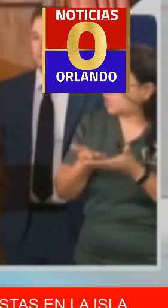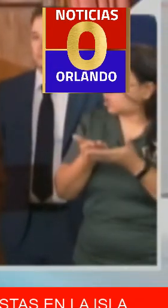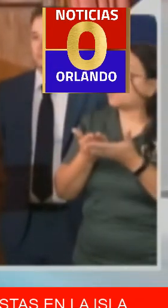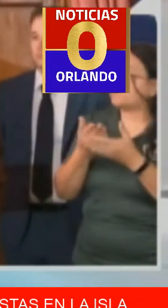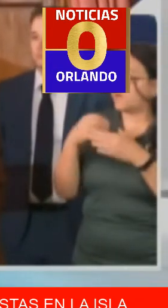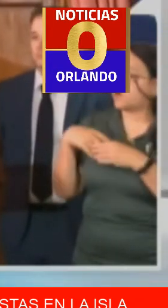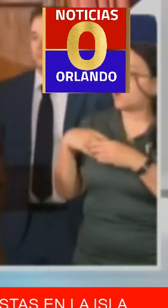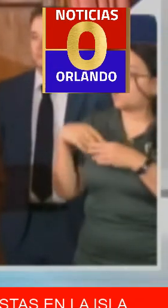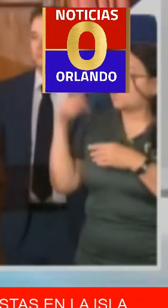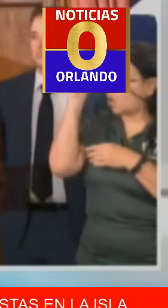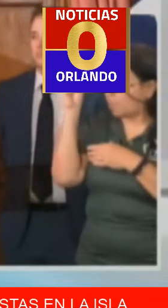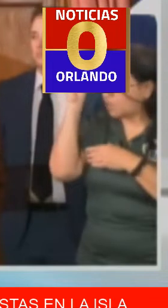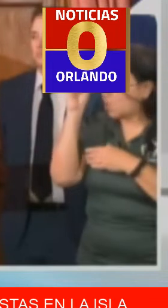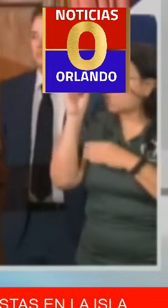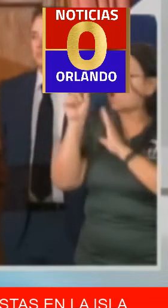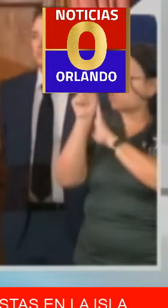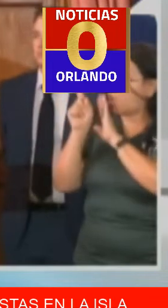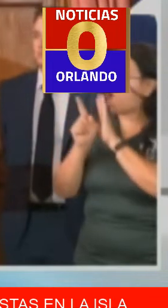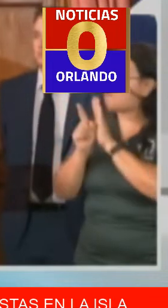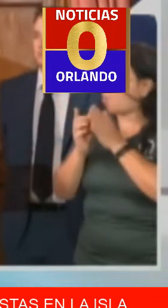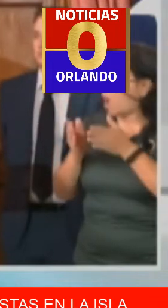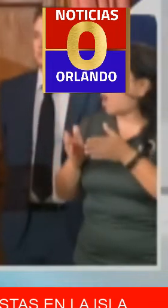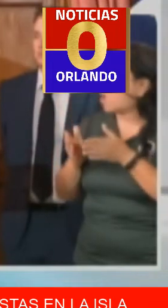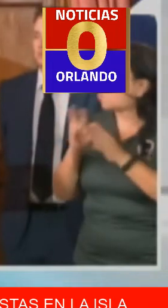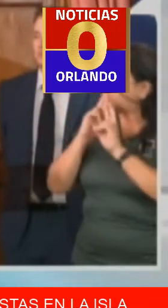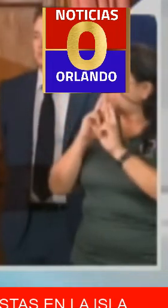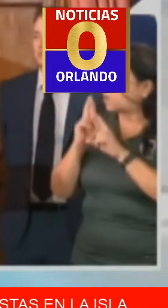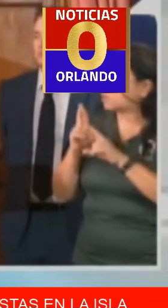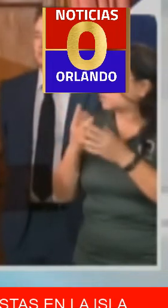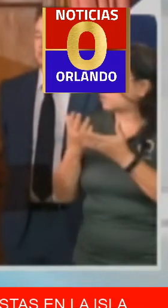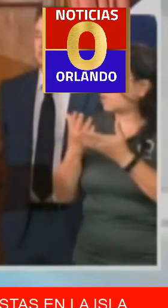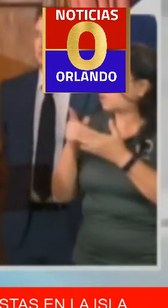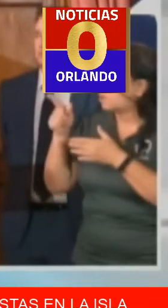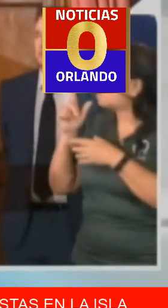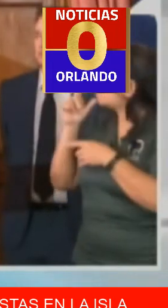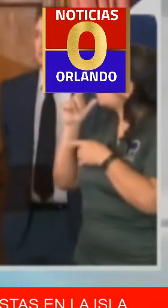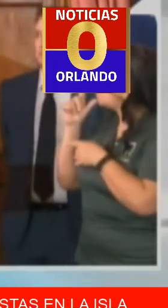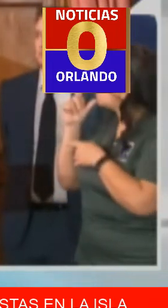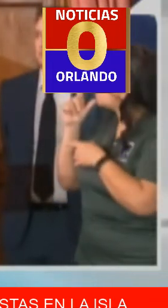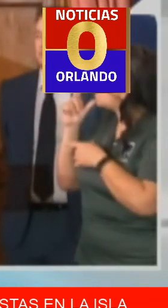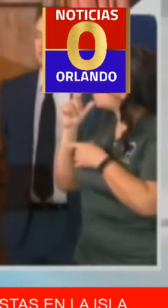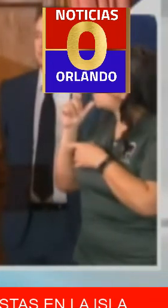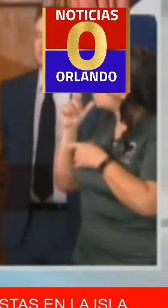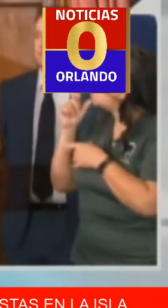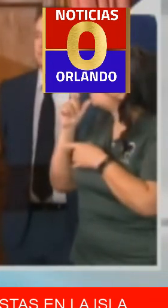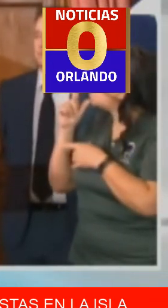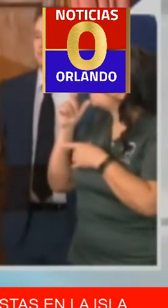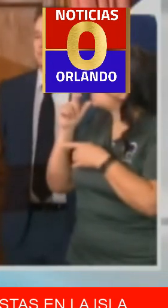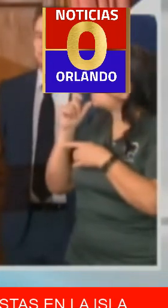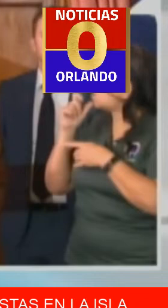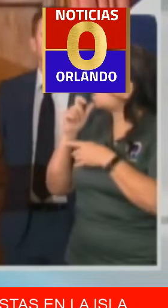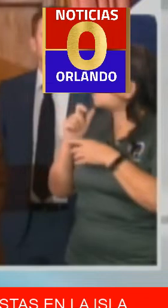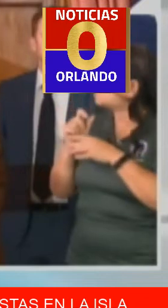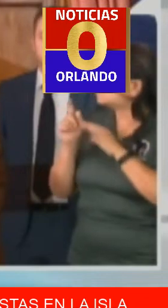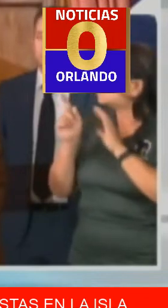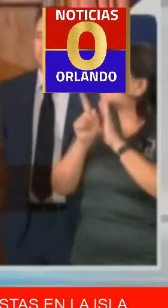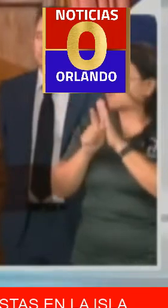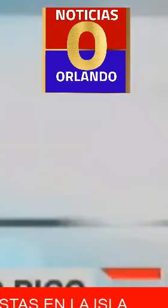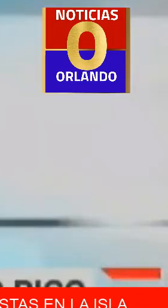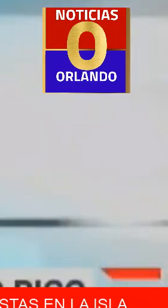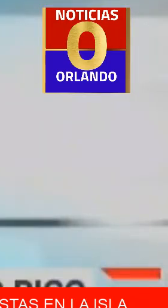mismo gobernador ha dicho hoy muy difícil de erradicar. Por ejemplo,